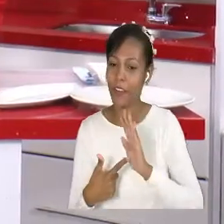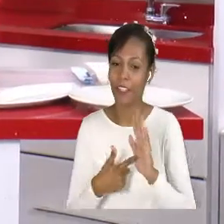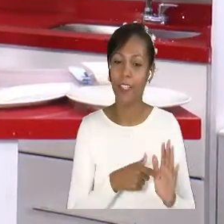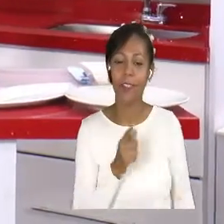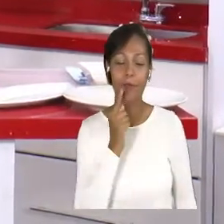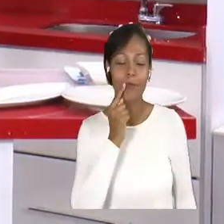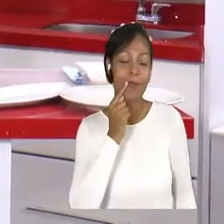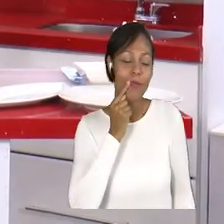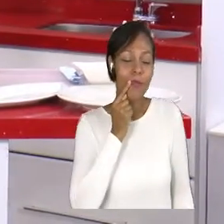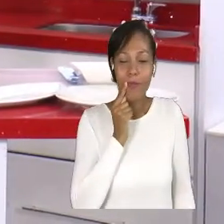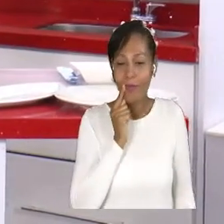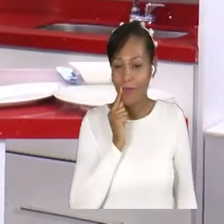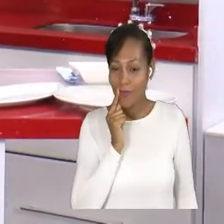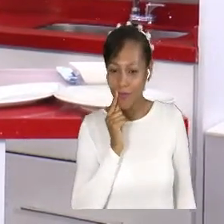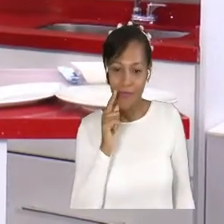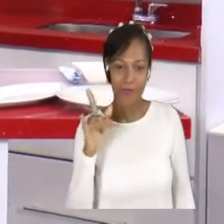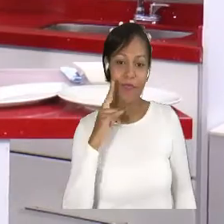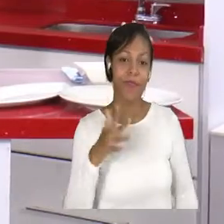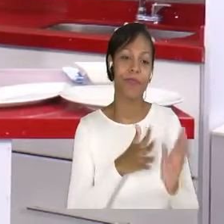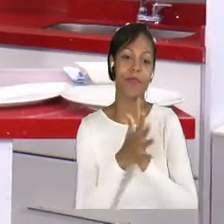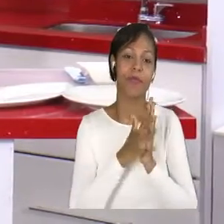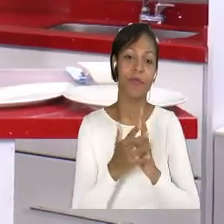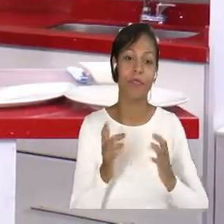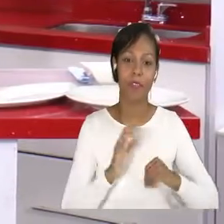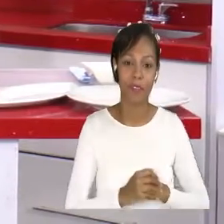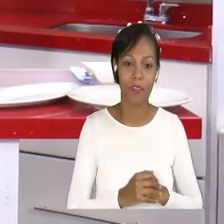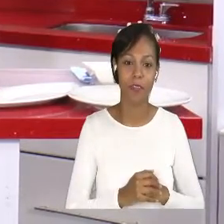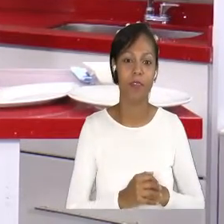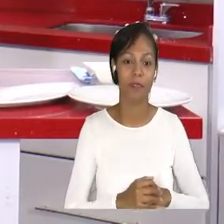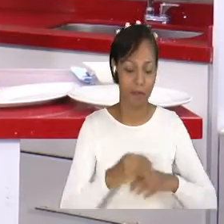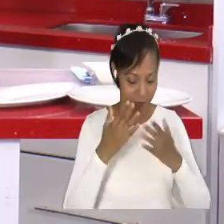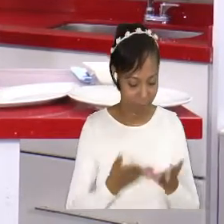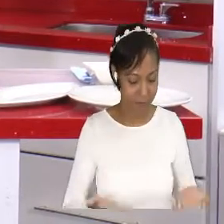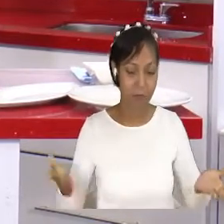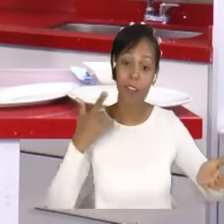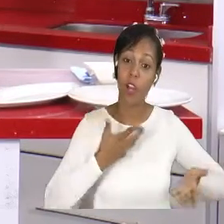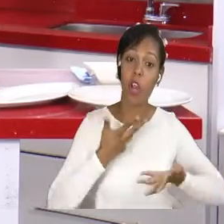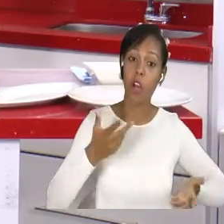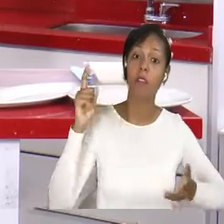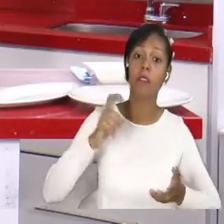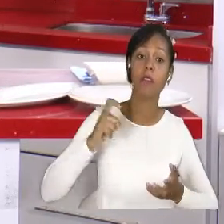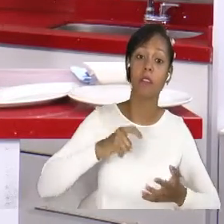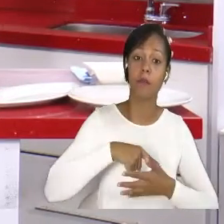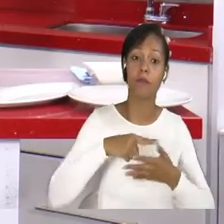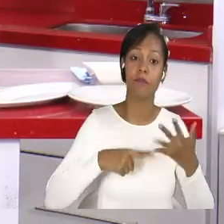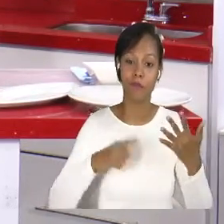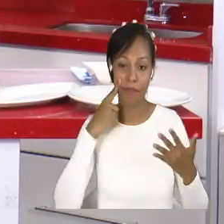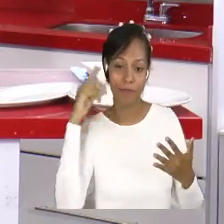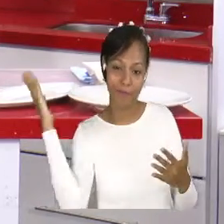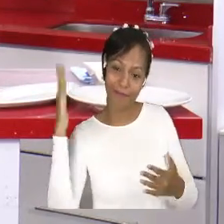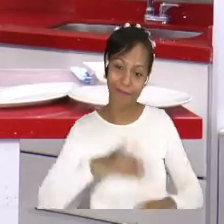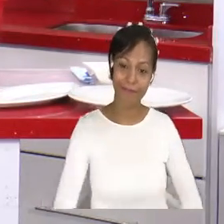vámonos entonces de entrada así rapidito, sin tanto pereque. Con el recetario. Con el recetario del día de hoy, aquí en nuestro programa.